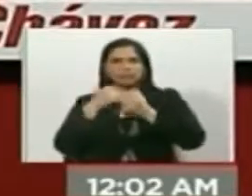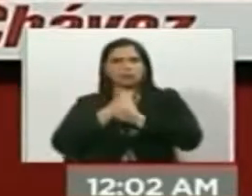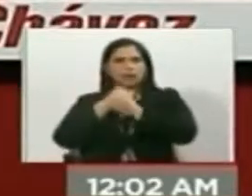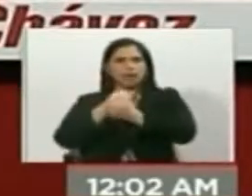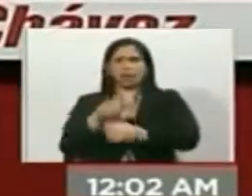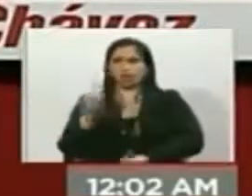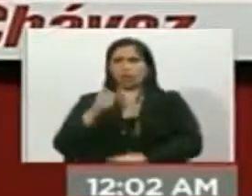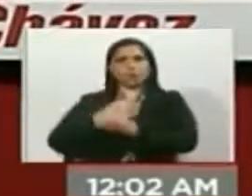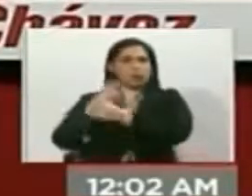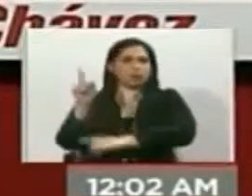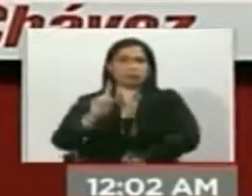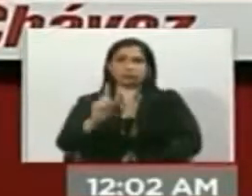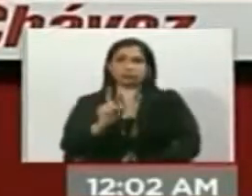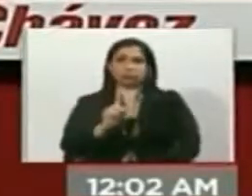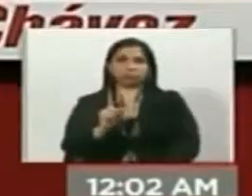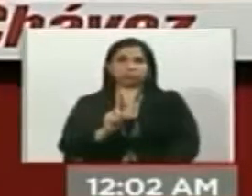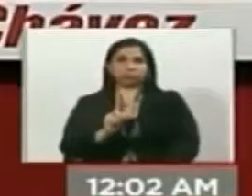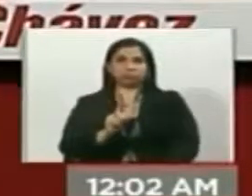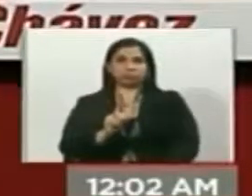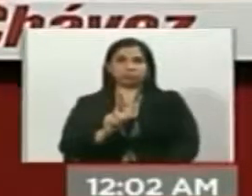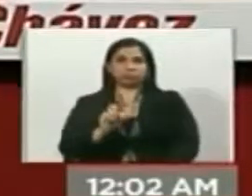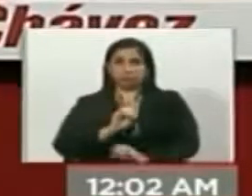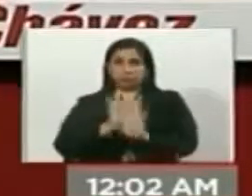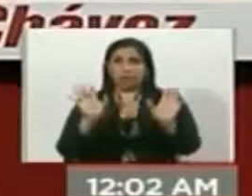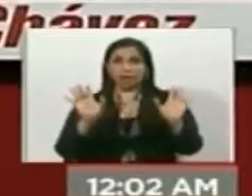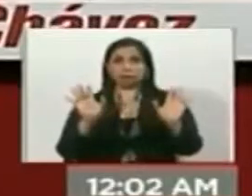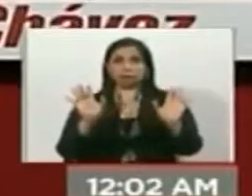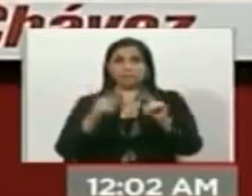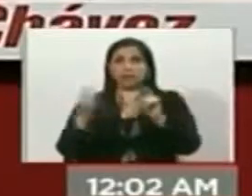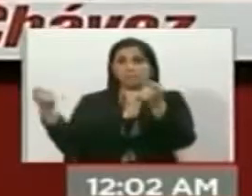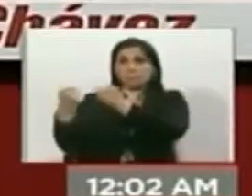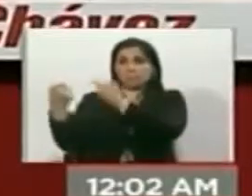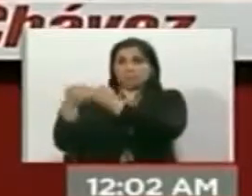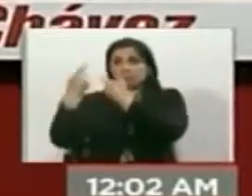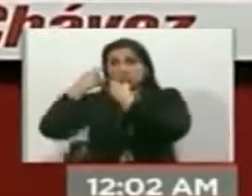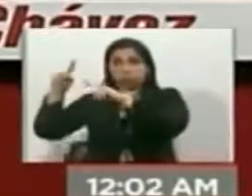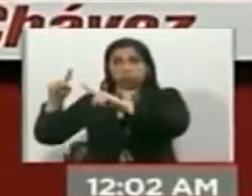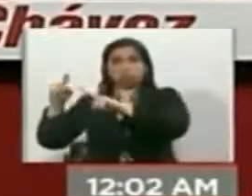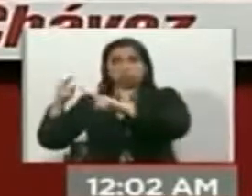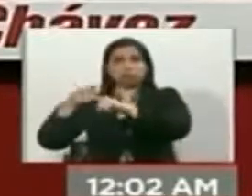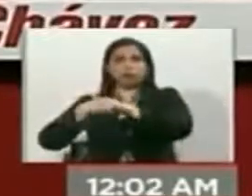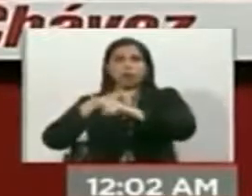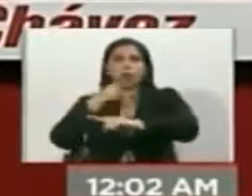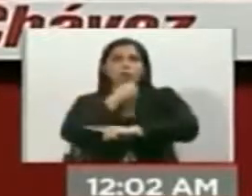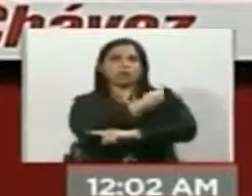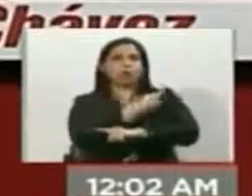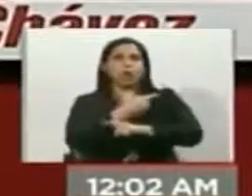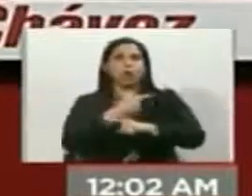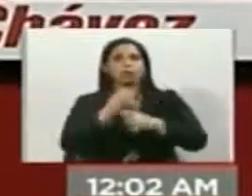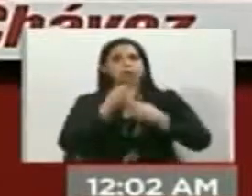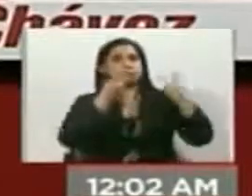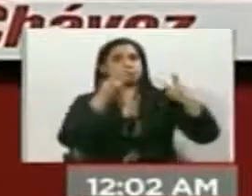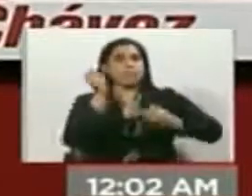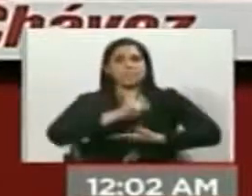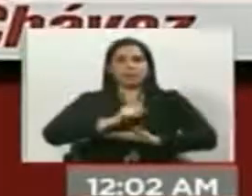los quiero, no, eso que quede claro. Ahora peleen entre ustedes todo lo que quieran y yo la saco en el mazo. La que pelee más, sale más en el mazo.